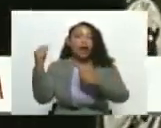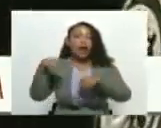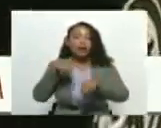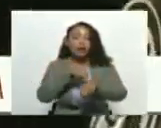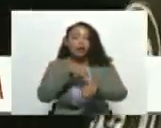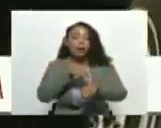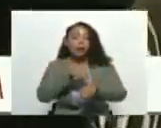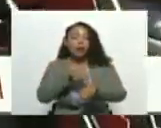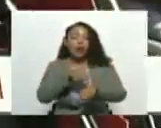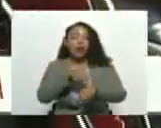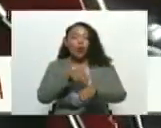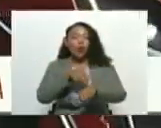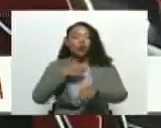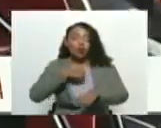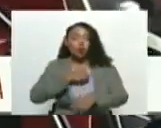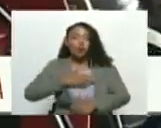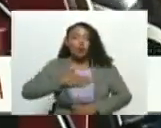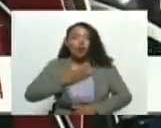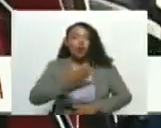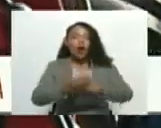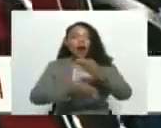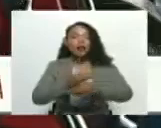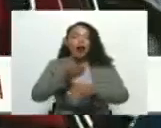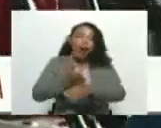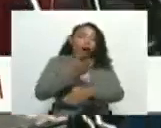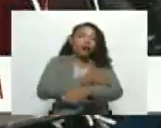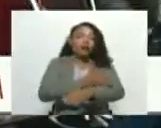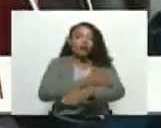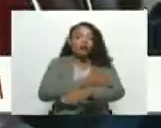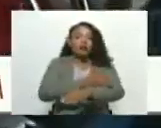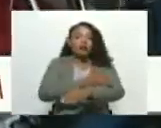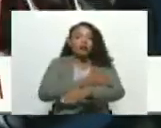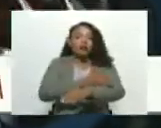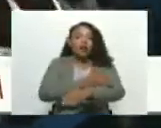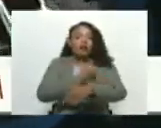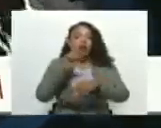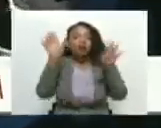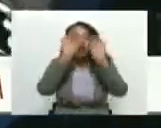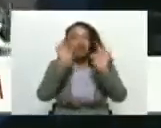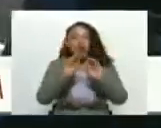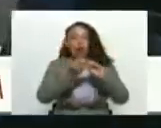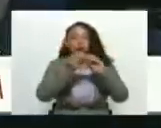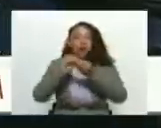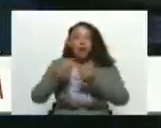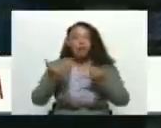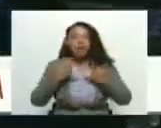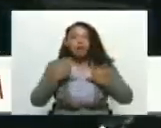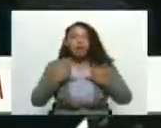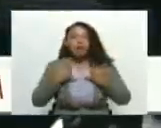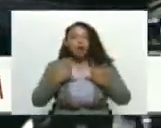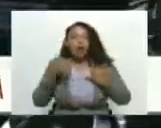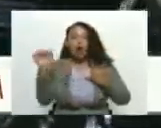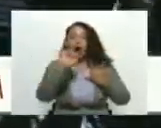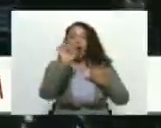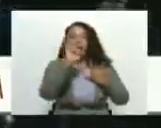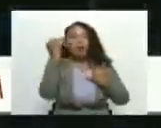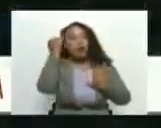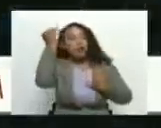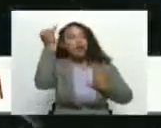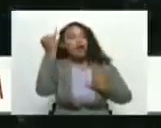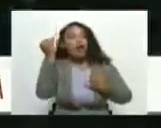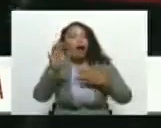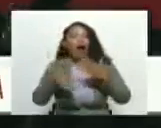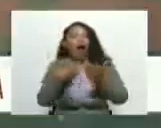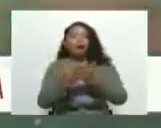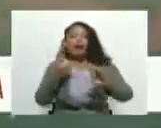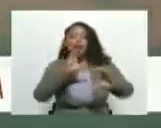más temprano que tarde nosotros podamos de alguna manera fabricar inclusive hasta nuestro propio vehículo. Hasta que la ciencia y la